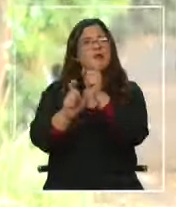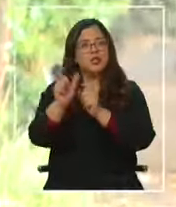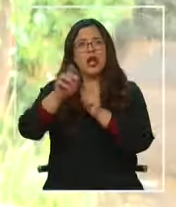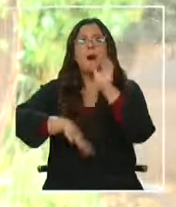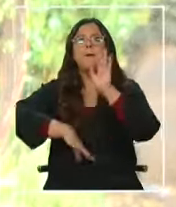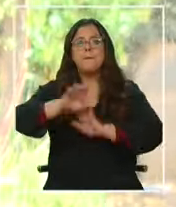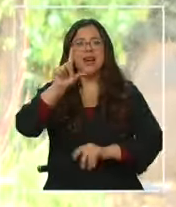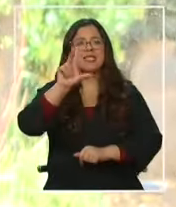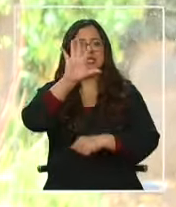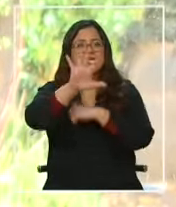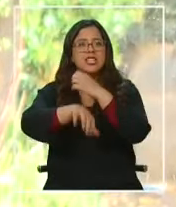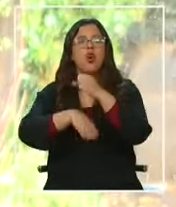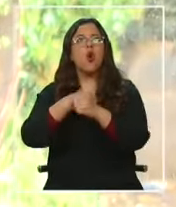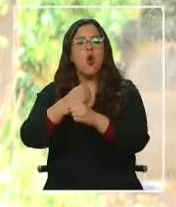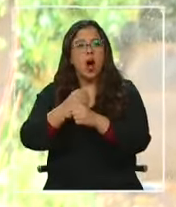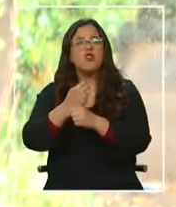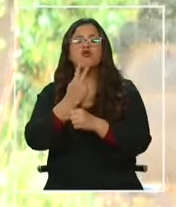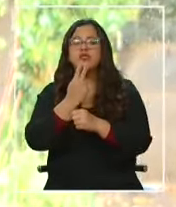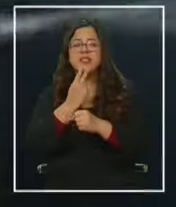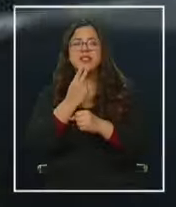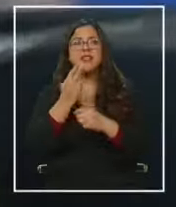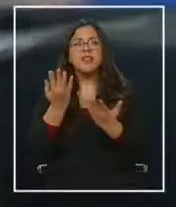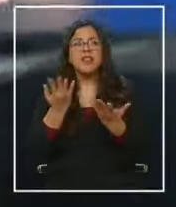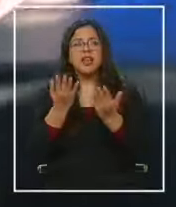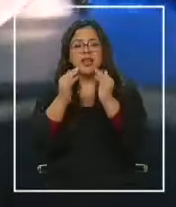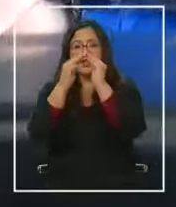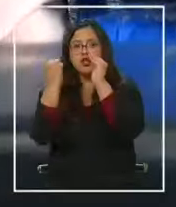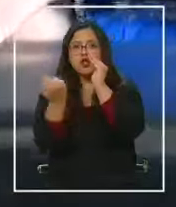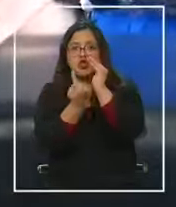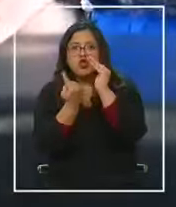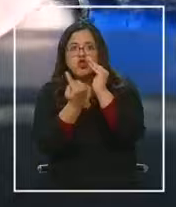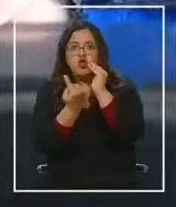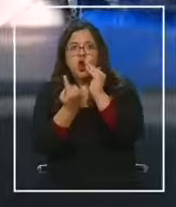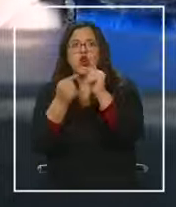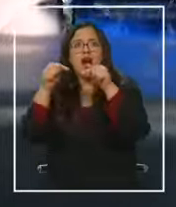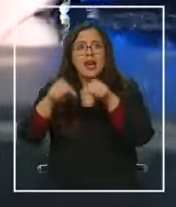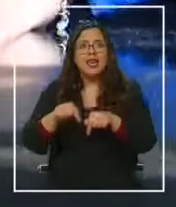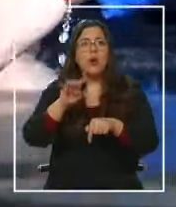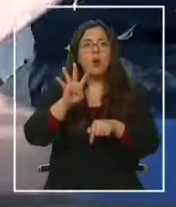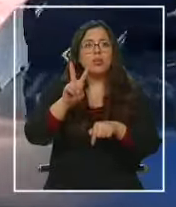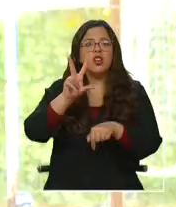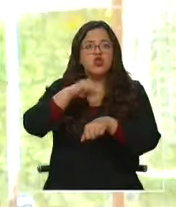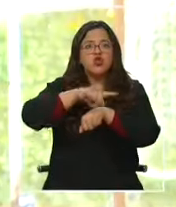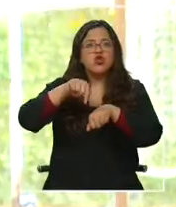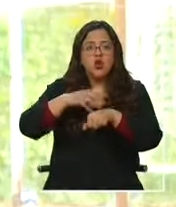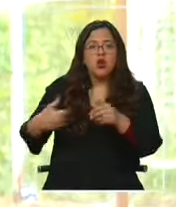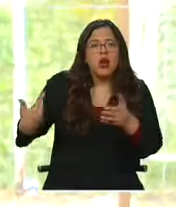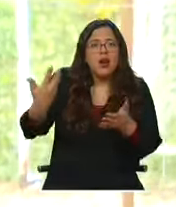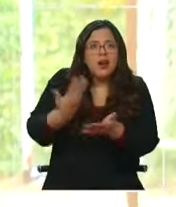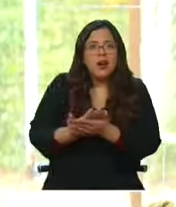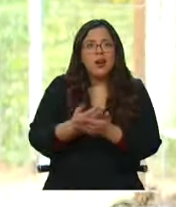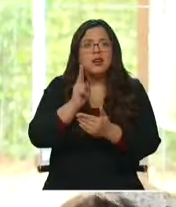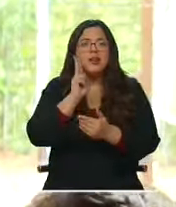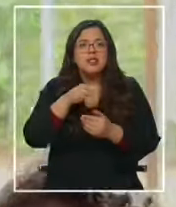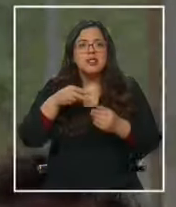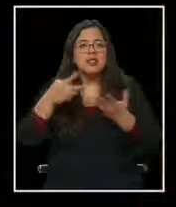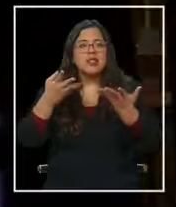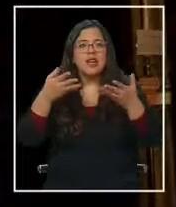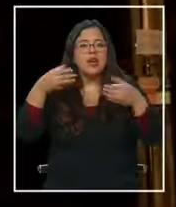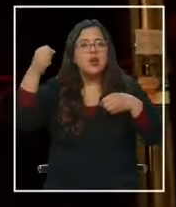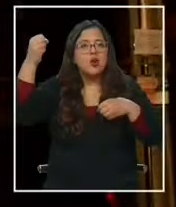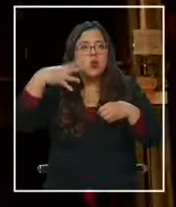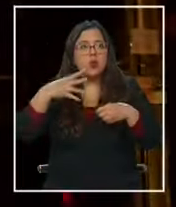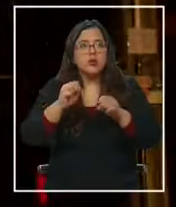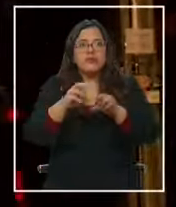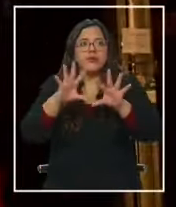sobre 75 años que viven prácticamente solas. Ya llevamos 48 horas. Esto es extremadamente insólito.